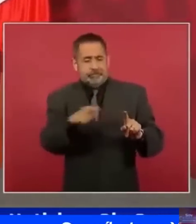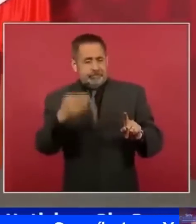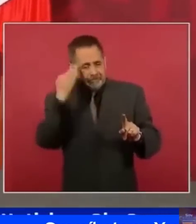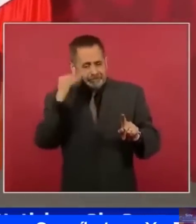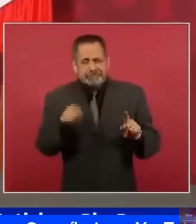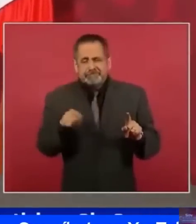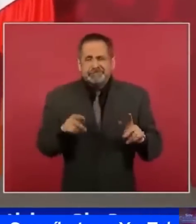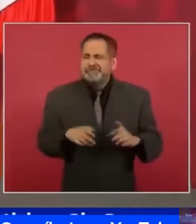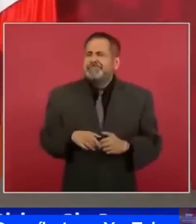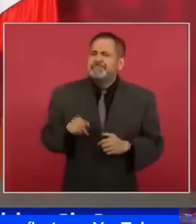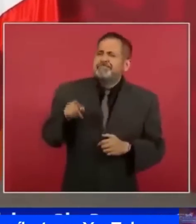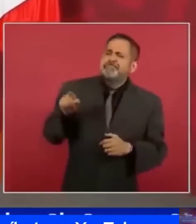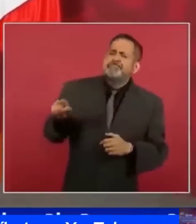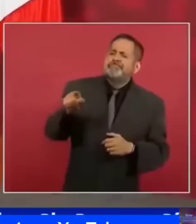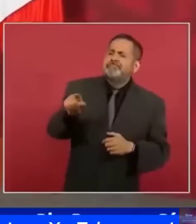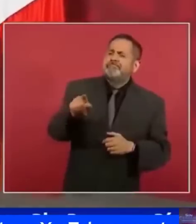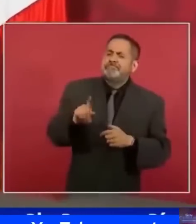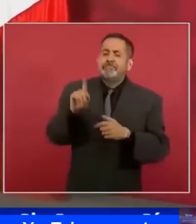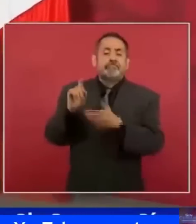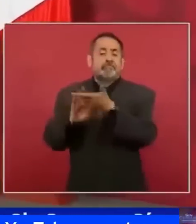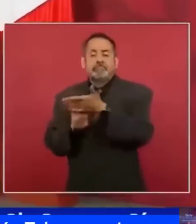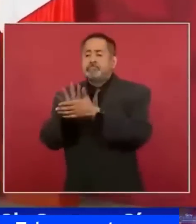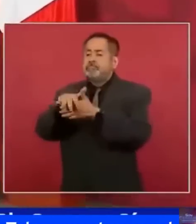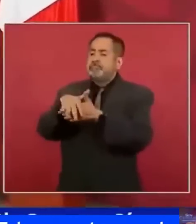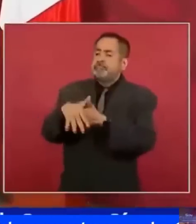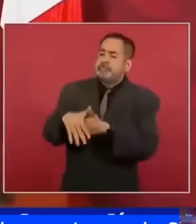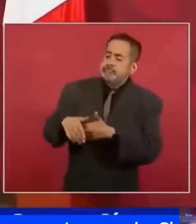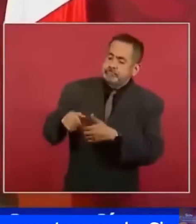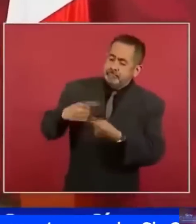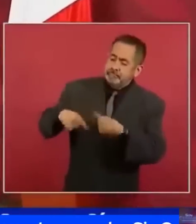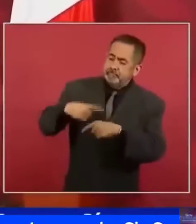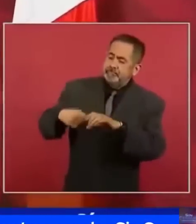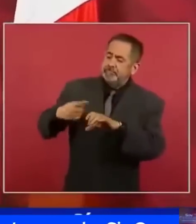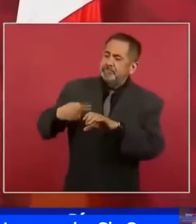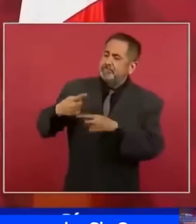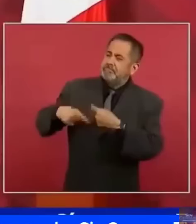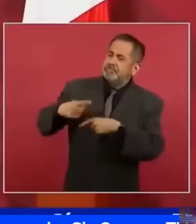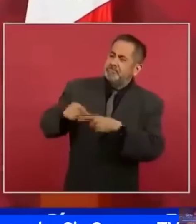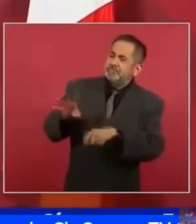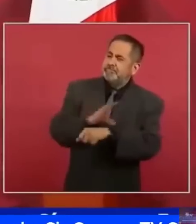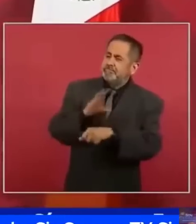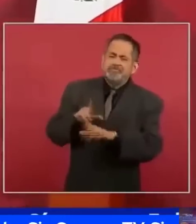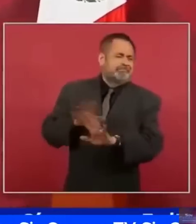como generadoras de energías sucias.